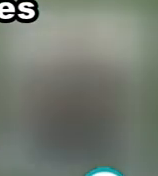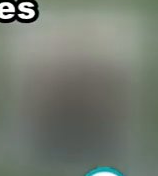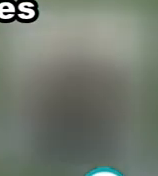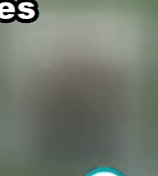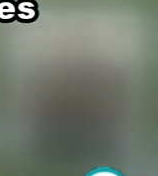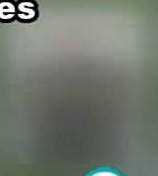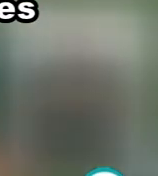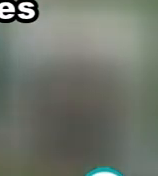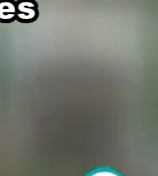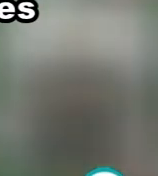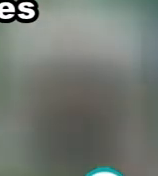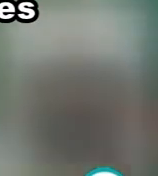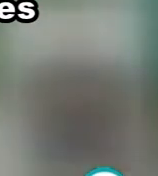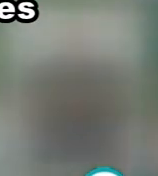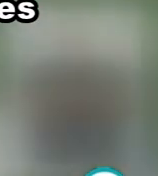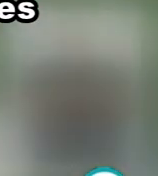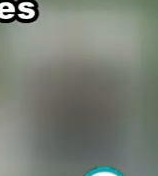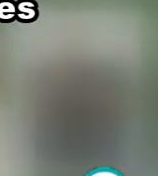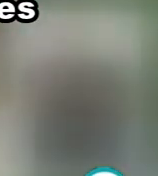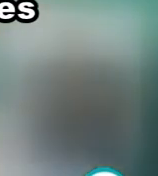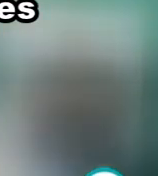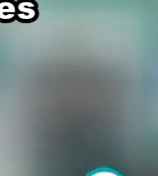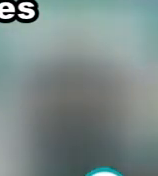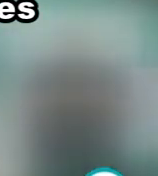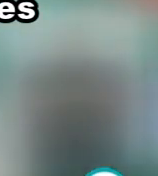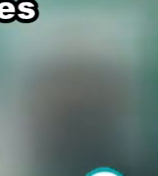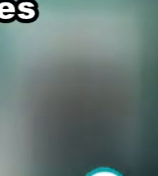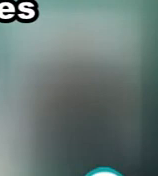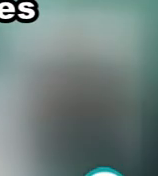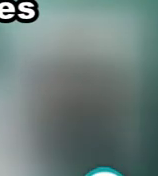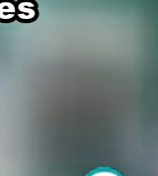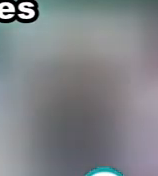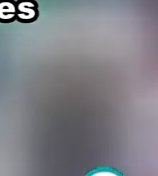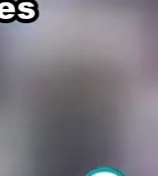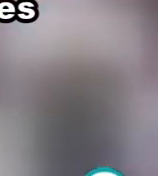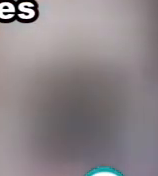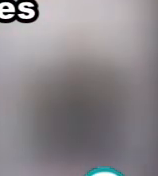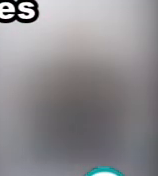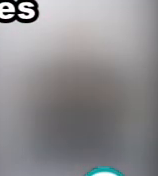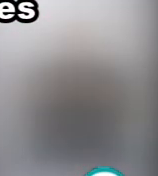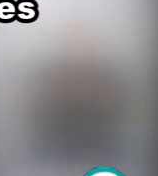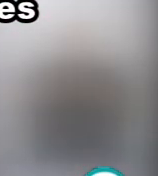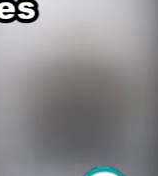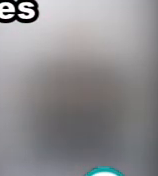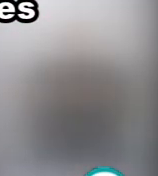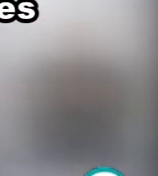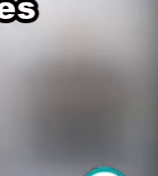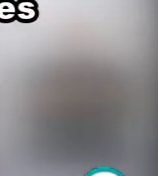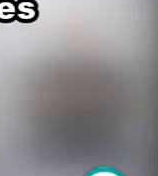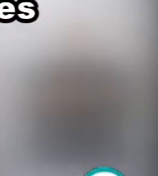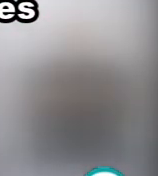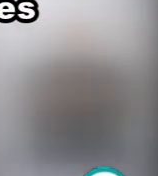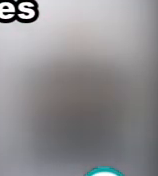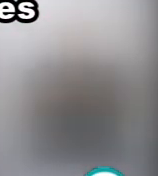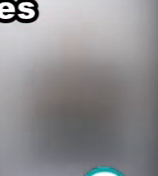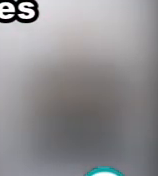cual hay que aguantar esos bulos. Y luego hay un partido donde